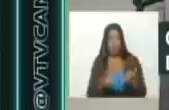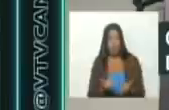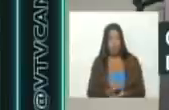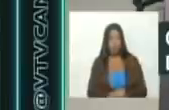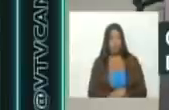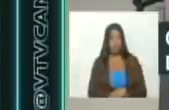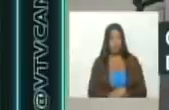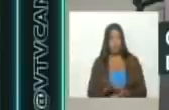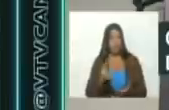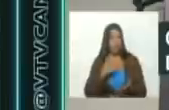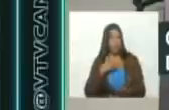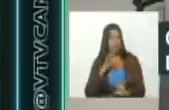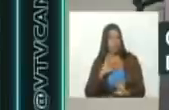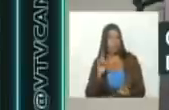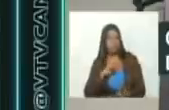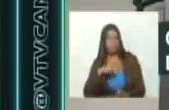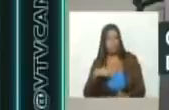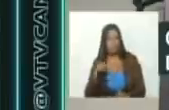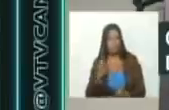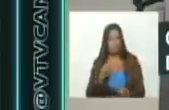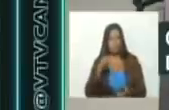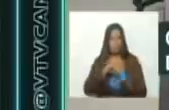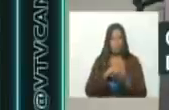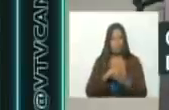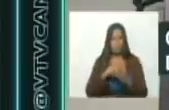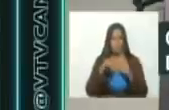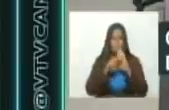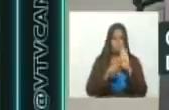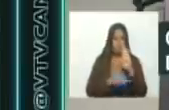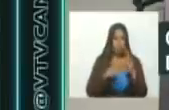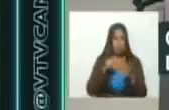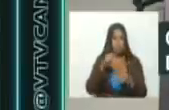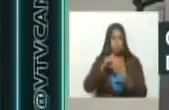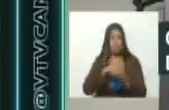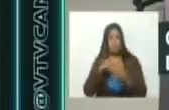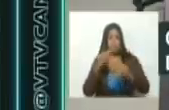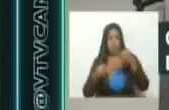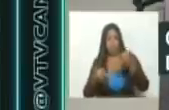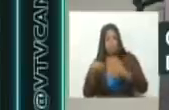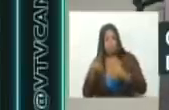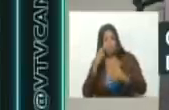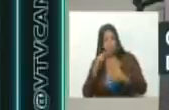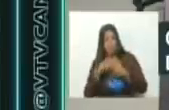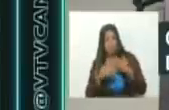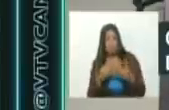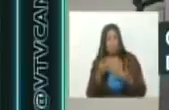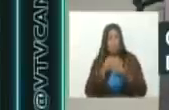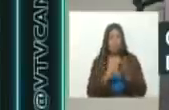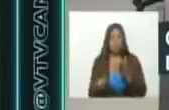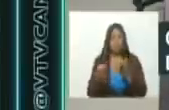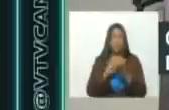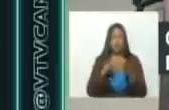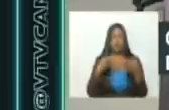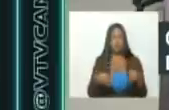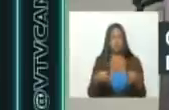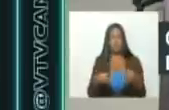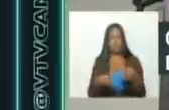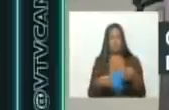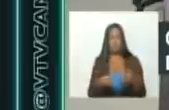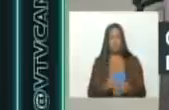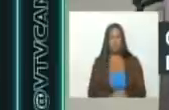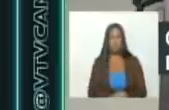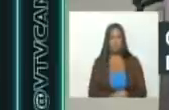Nada extraño para nosotros. Cada vez que se aplica una medida que apunta a establecer justicia y a restablecer la normalidad en la economía,